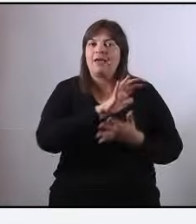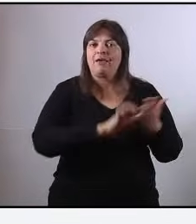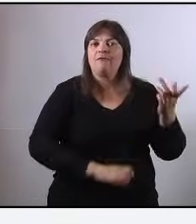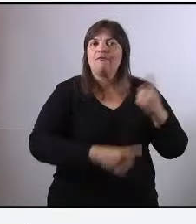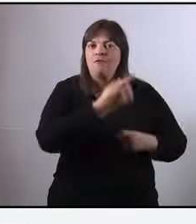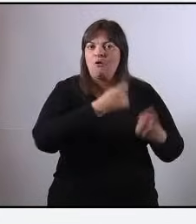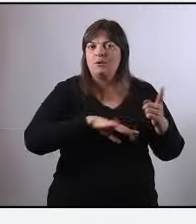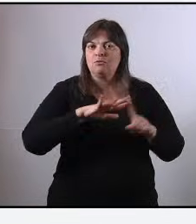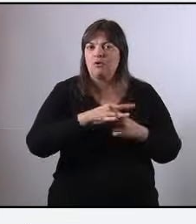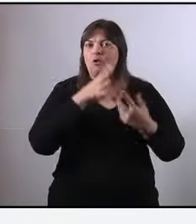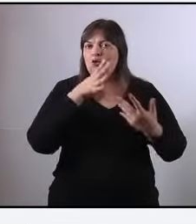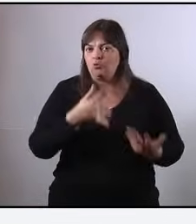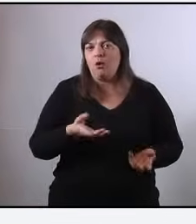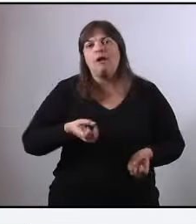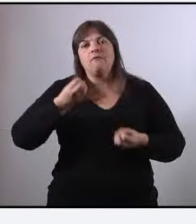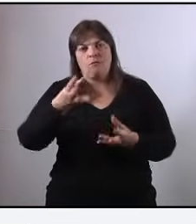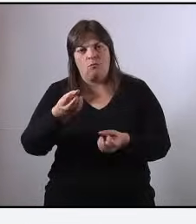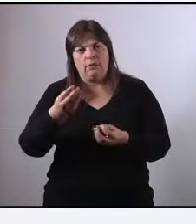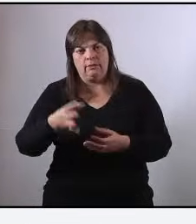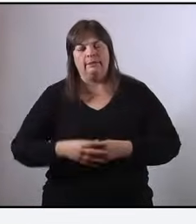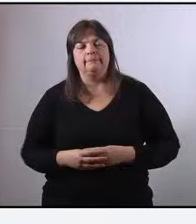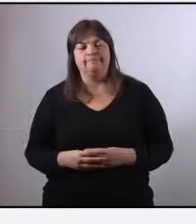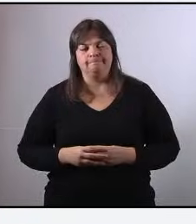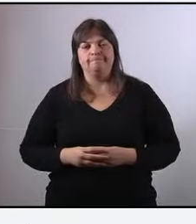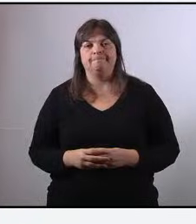es la situación y se lo podemos pasar.